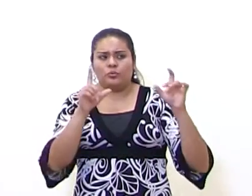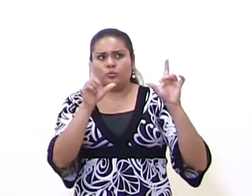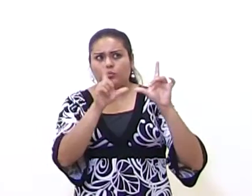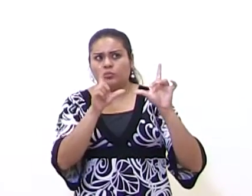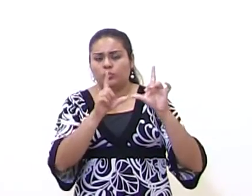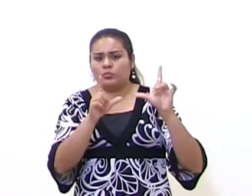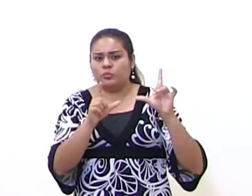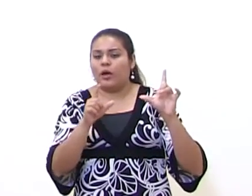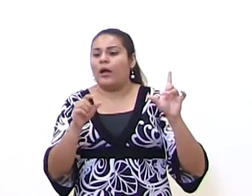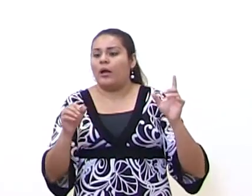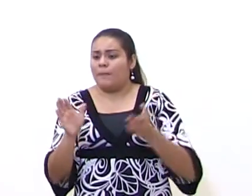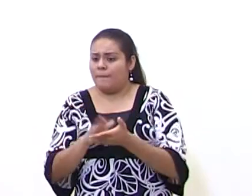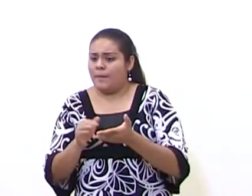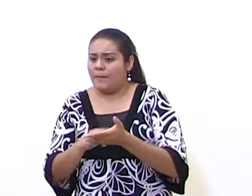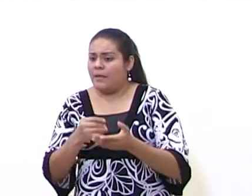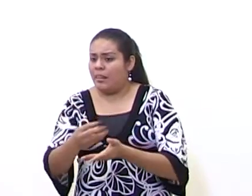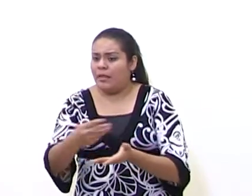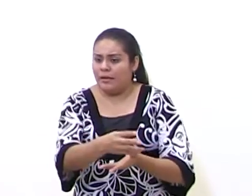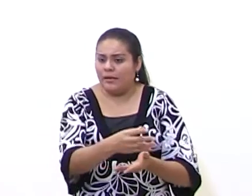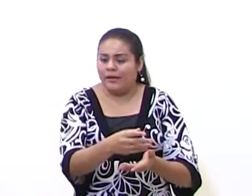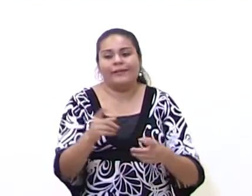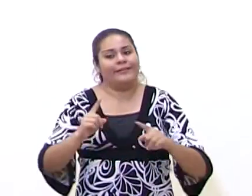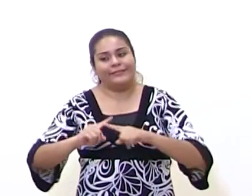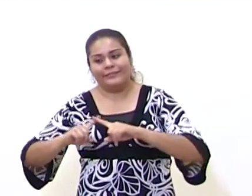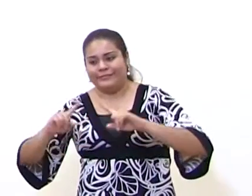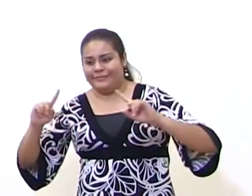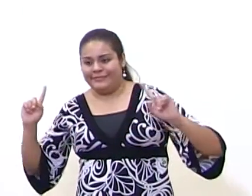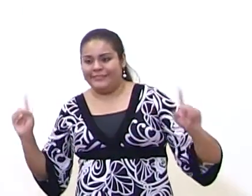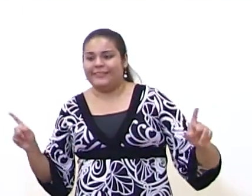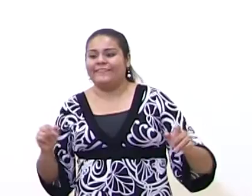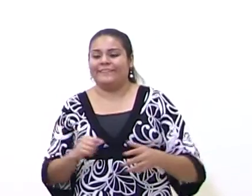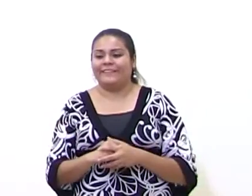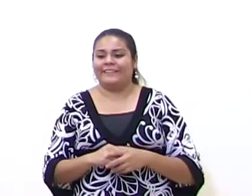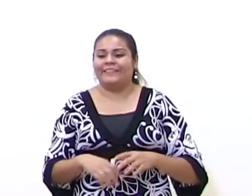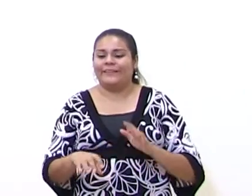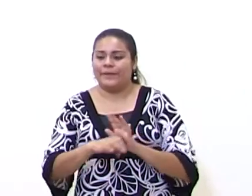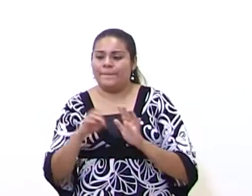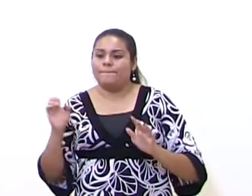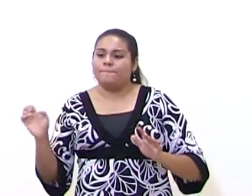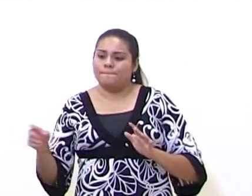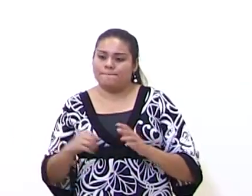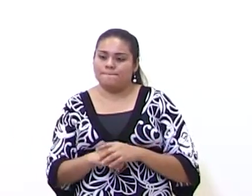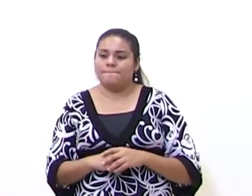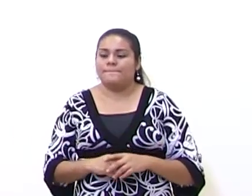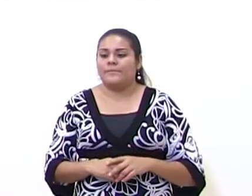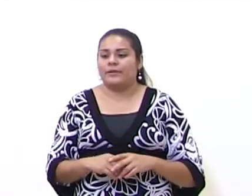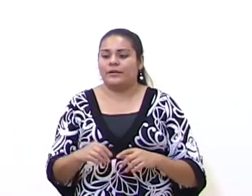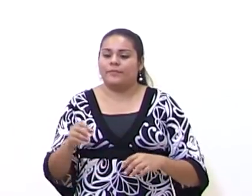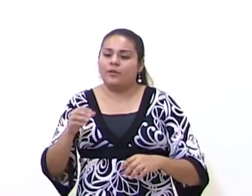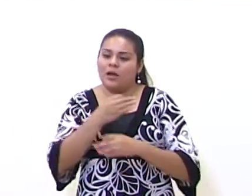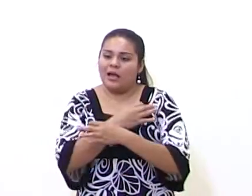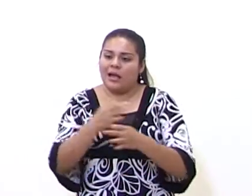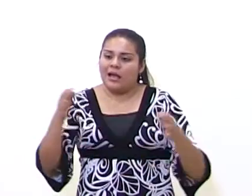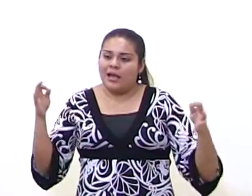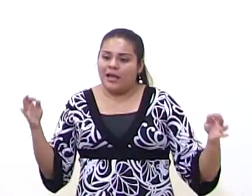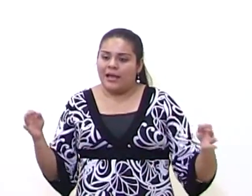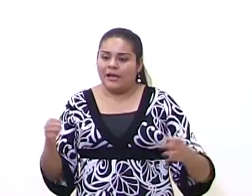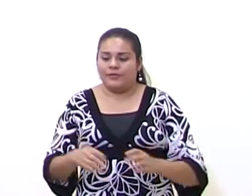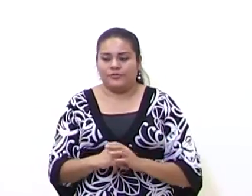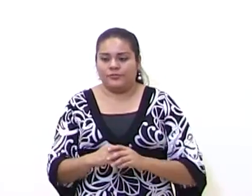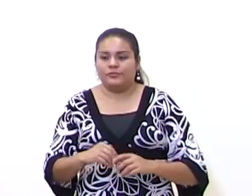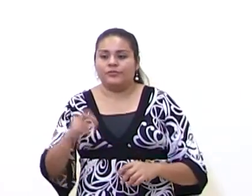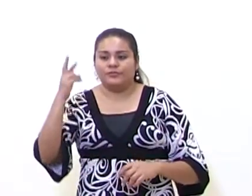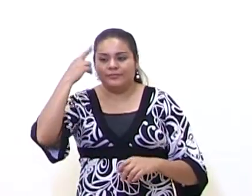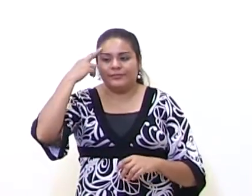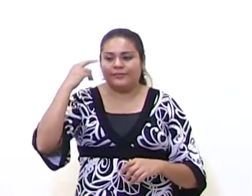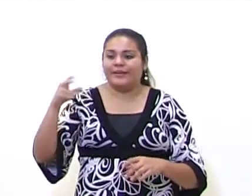comunicativo. Que tengas en cuenta que siempre va a haber un emisor y un receptor y que va a haber canales